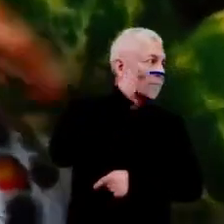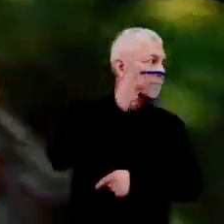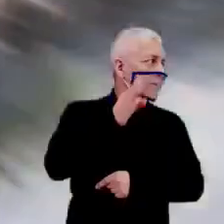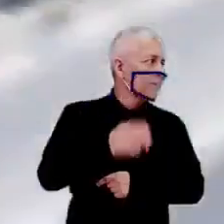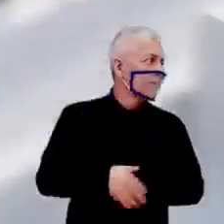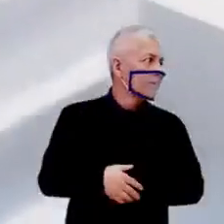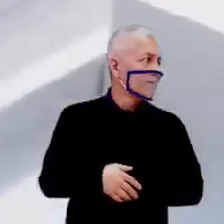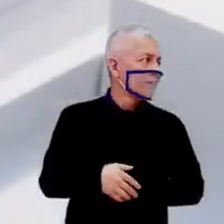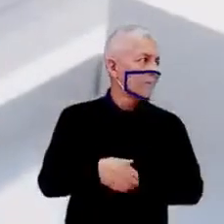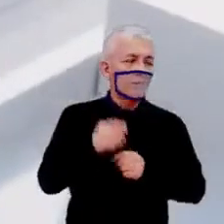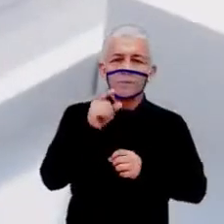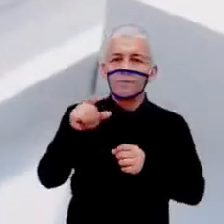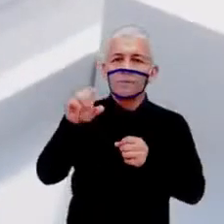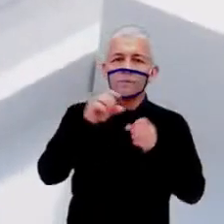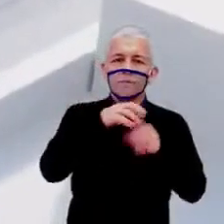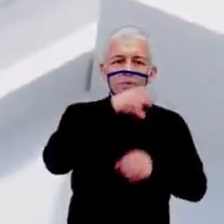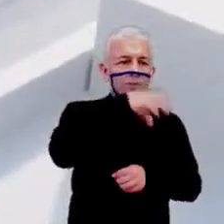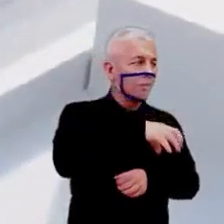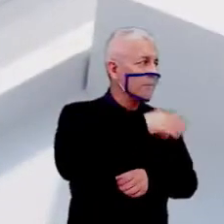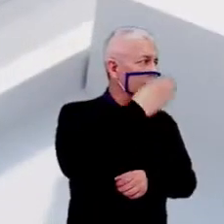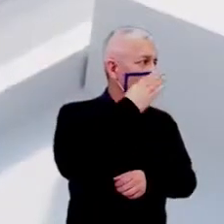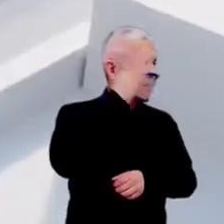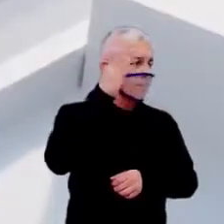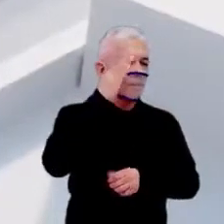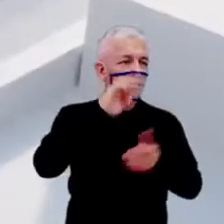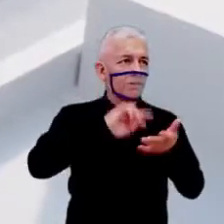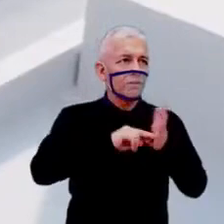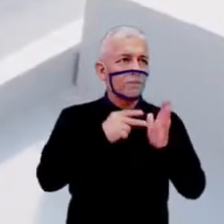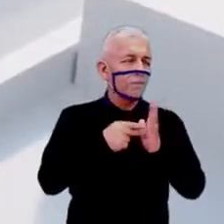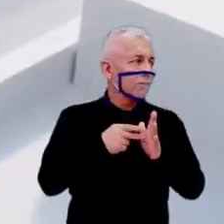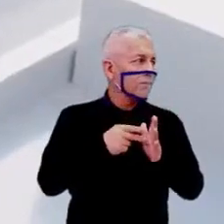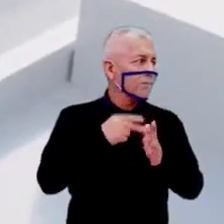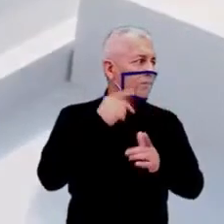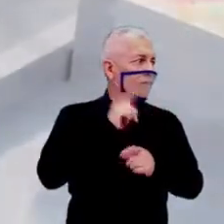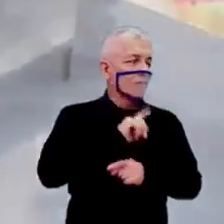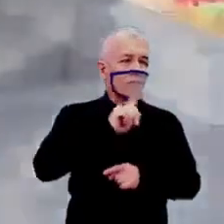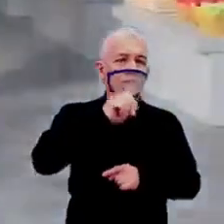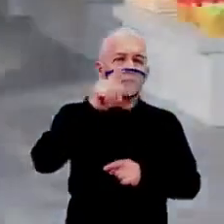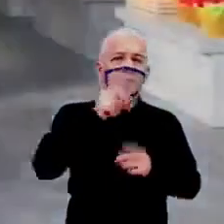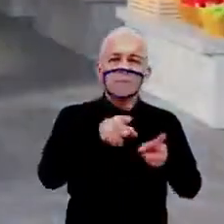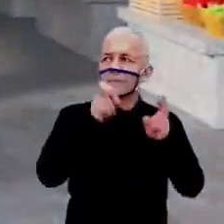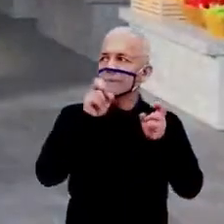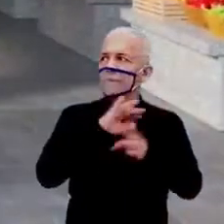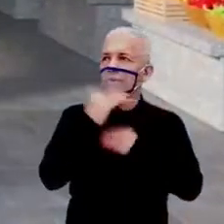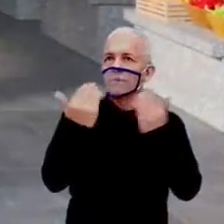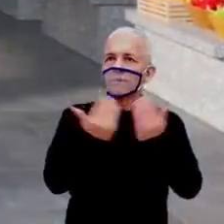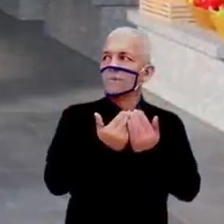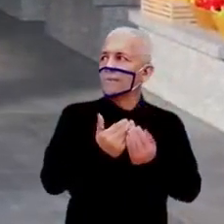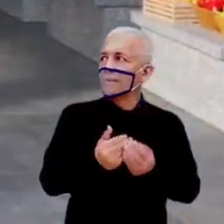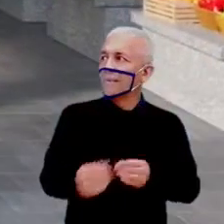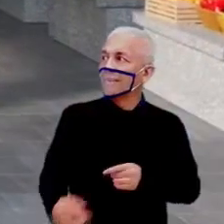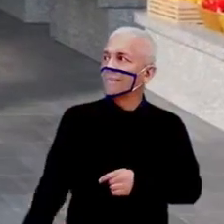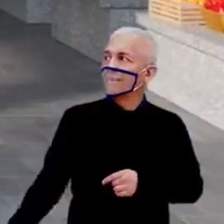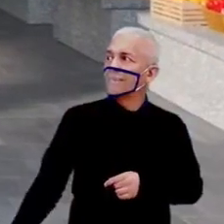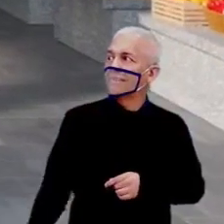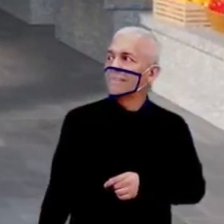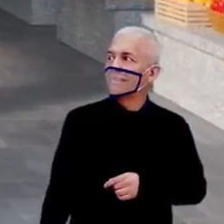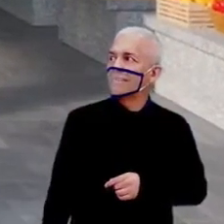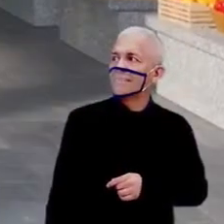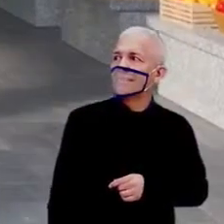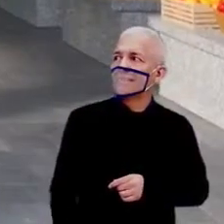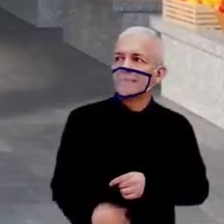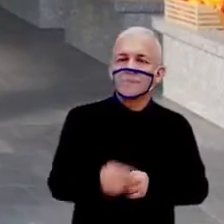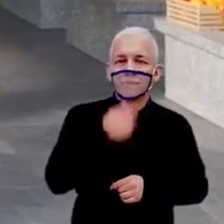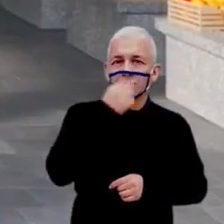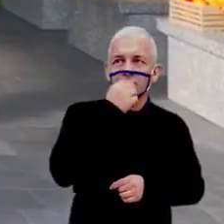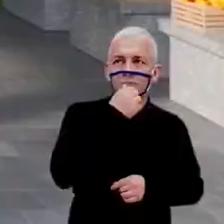El Gran Bazar es uno de esos componentes del plan de nuevos mercados. que también incluye recuperar el mercado de granos